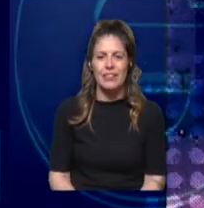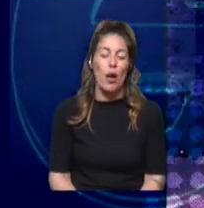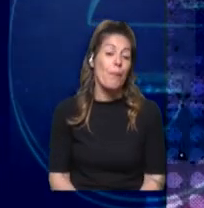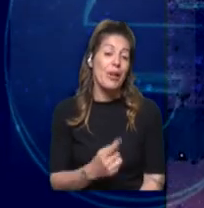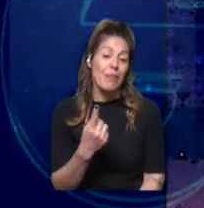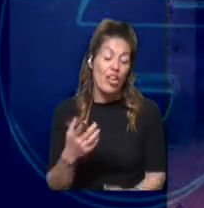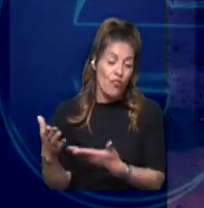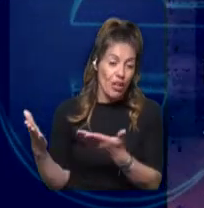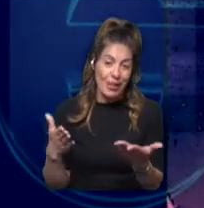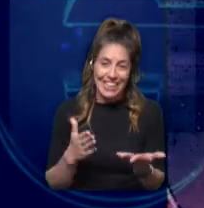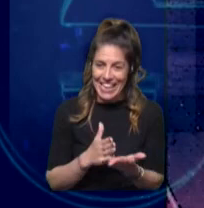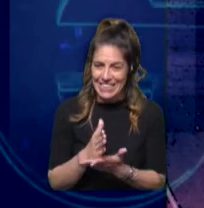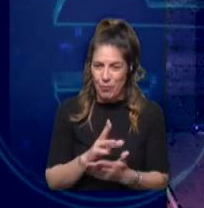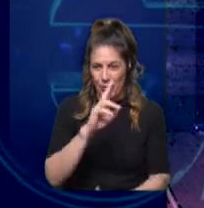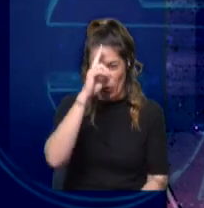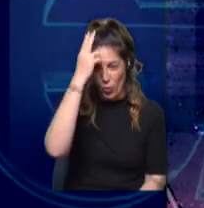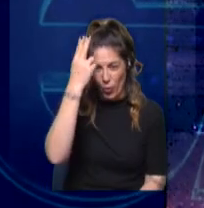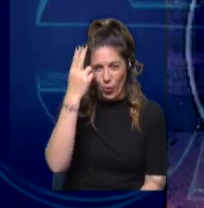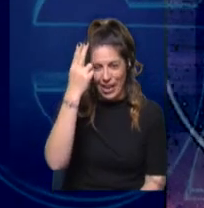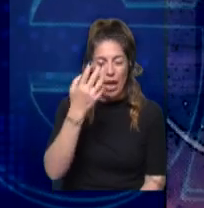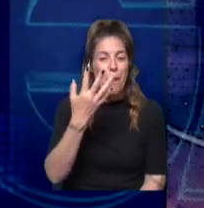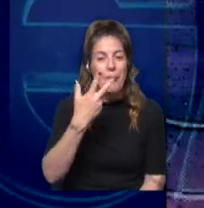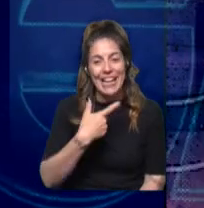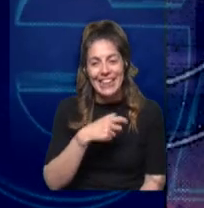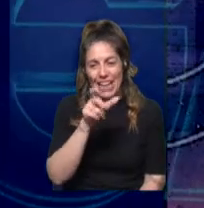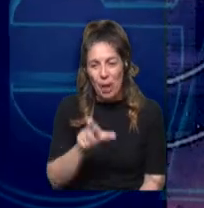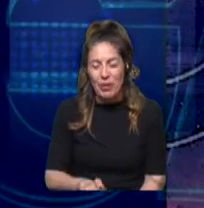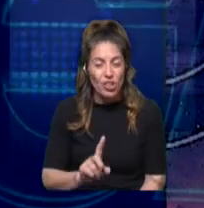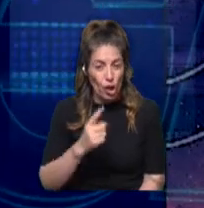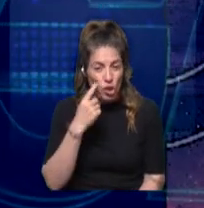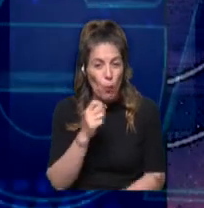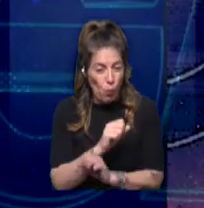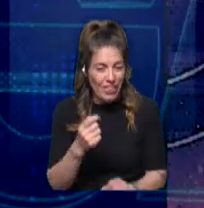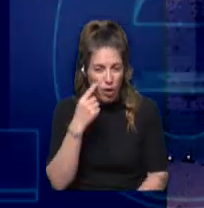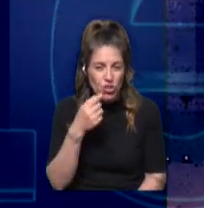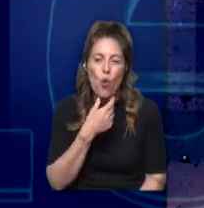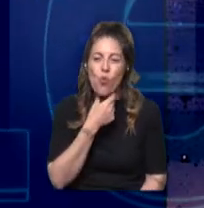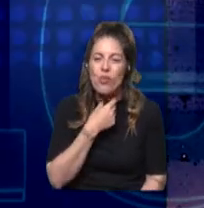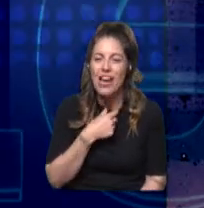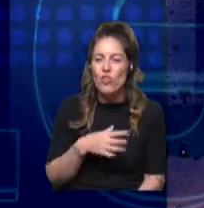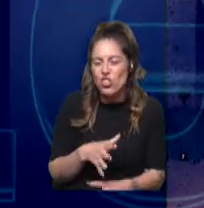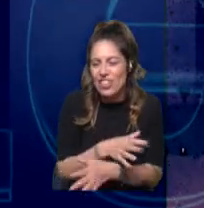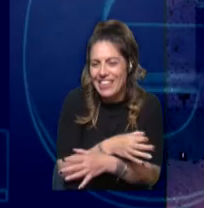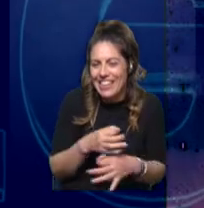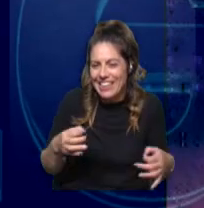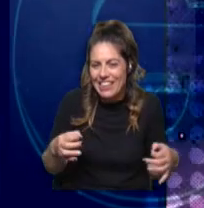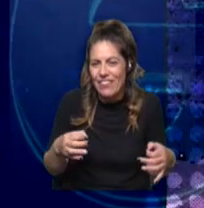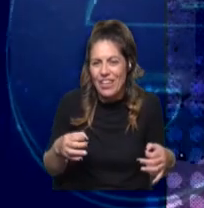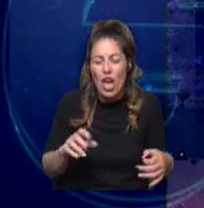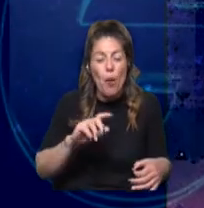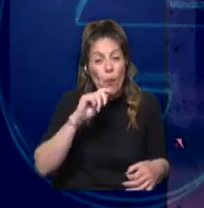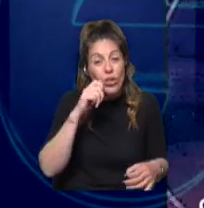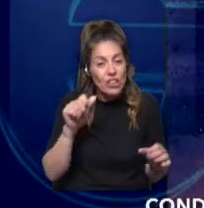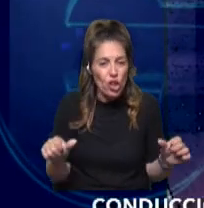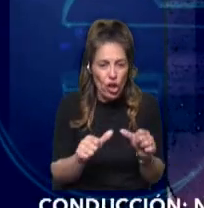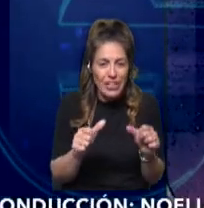primero, bienvenida siempre a Uruguay. Me encanta que la gente que no la conoce aún la pueda conocer. Tiene una voz increíble, Luciana. Es muy lindo lo que hace,